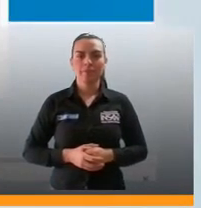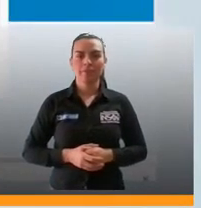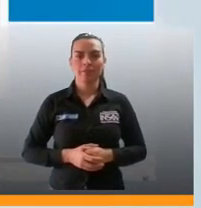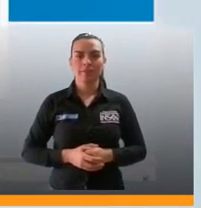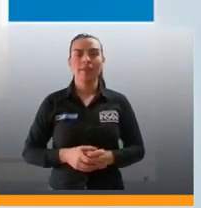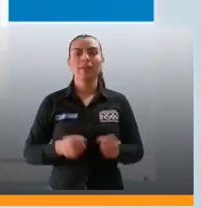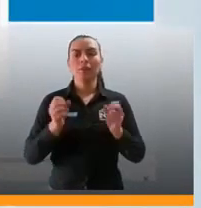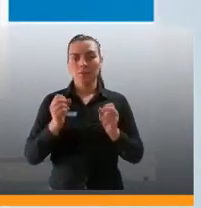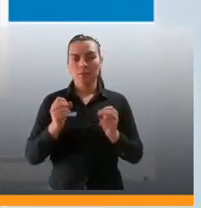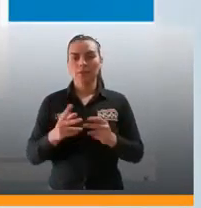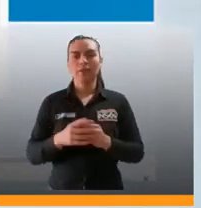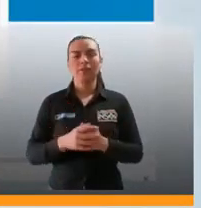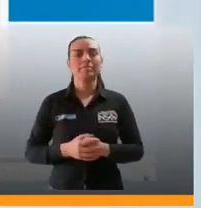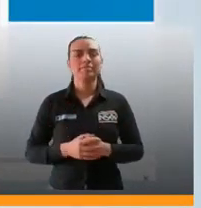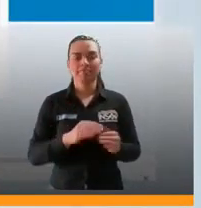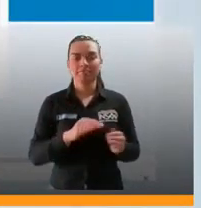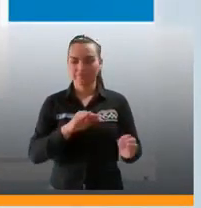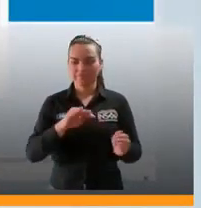Listo.